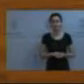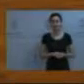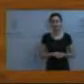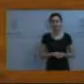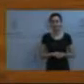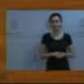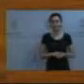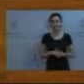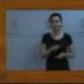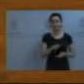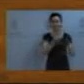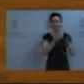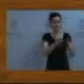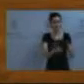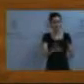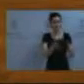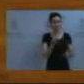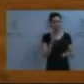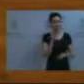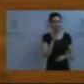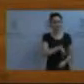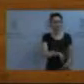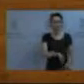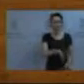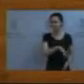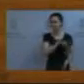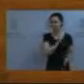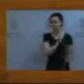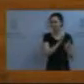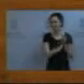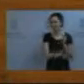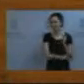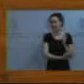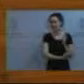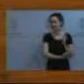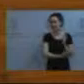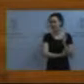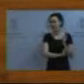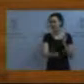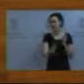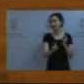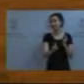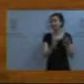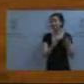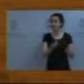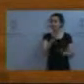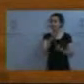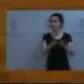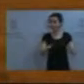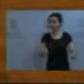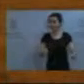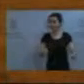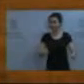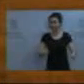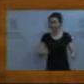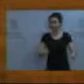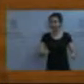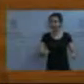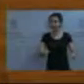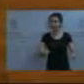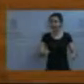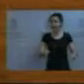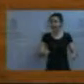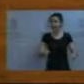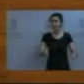a usted no se la merezca ninguna explicación, pero sí que los ciudadanos que puedan estar sintiendo